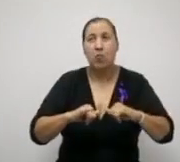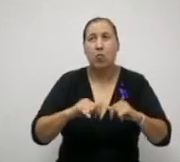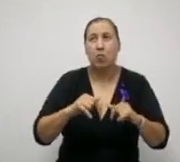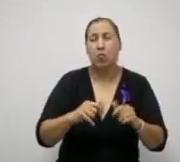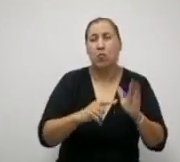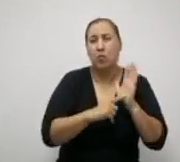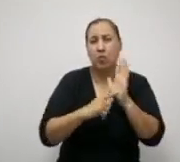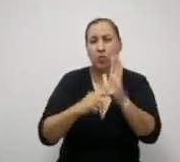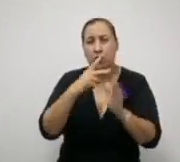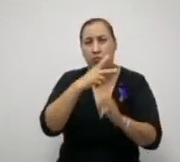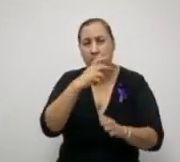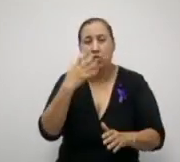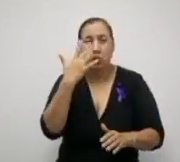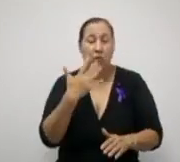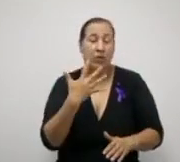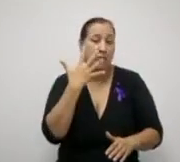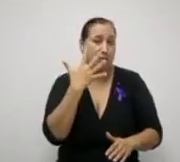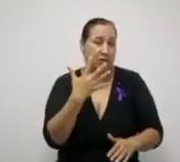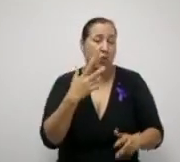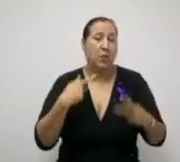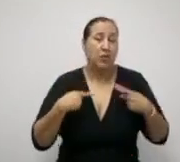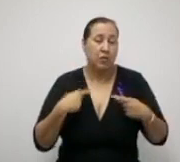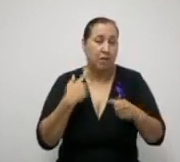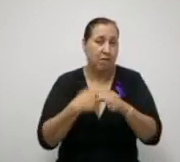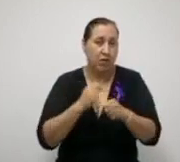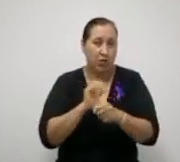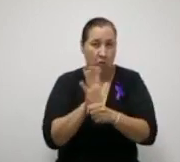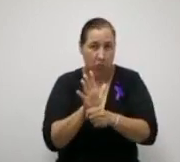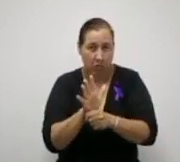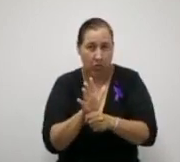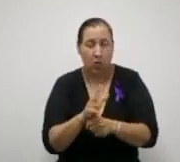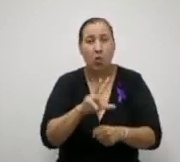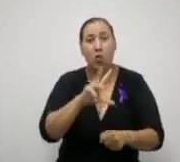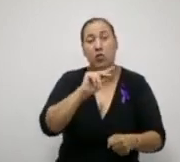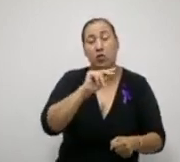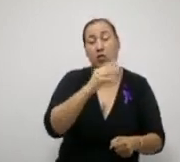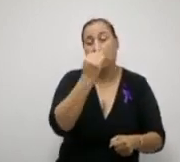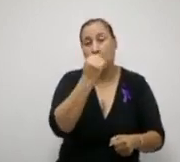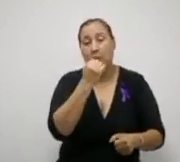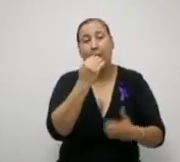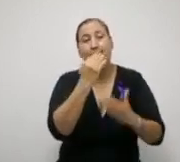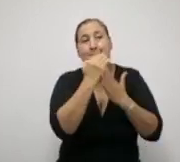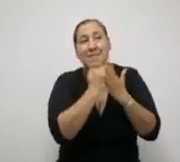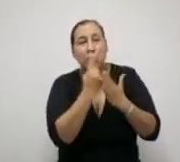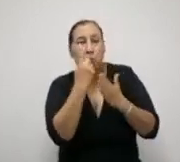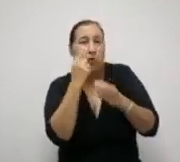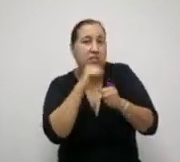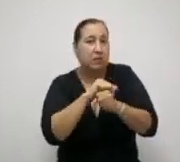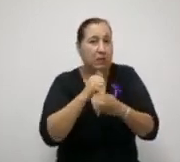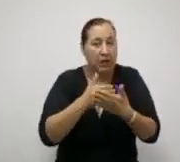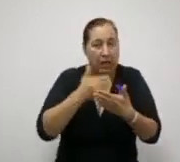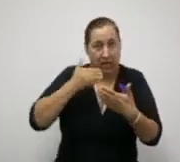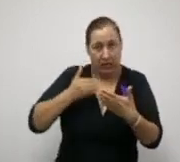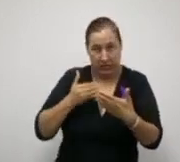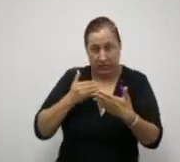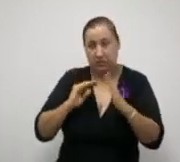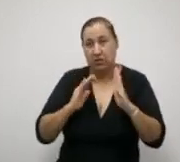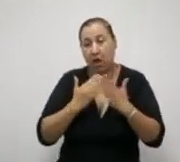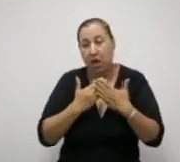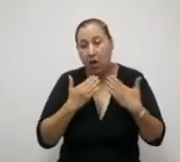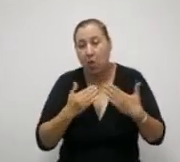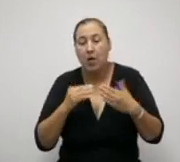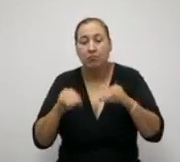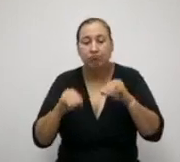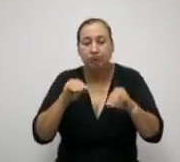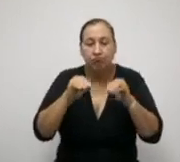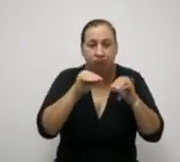suman 255 los casos activos en nuestra entidad, 89 menos que la semana anterior, y su presencia se distribuye en el